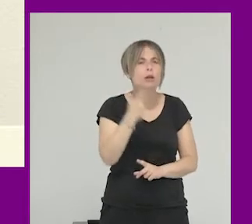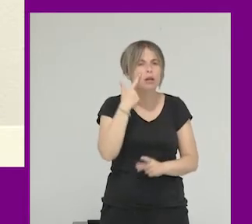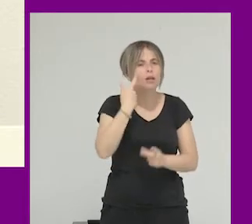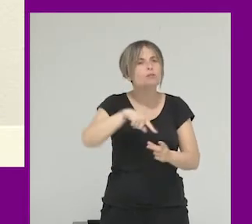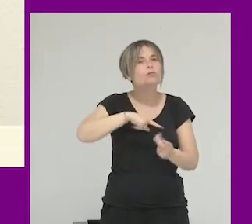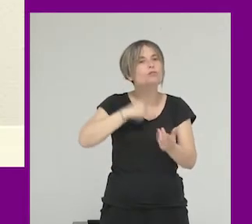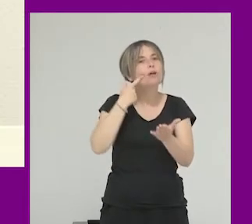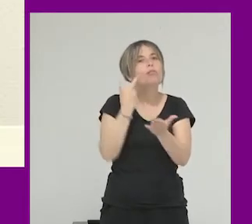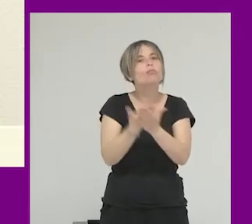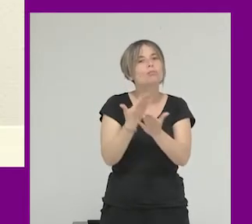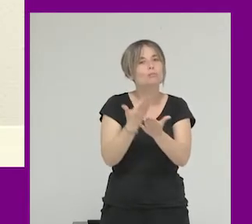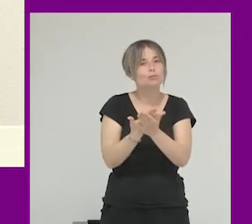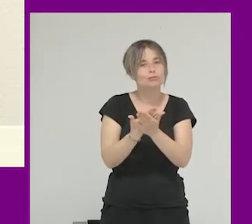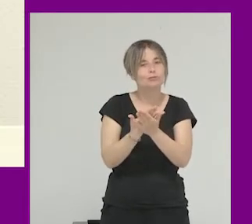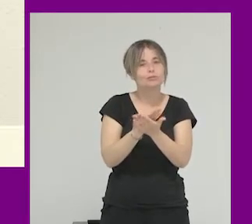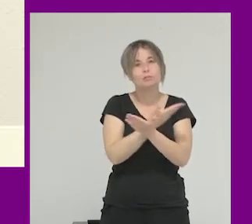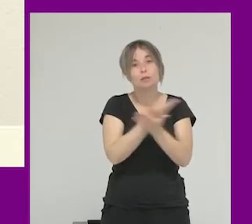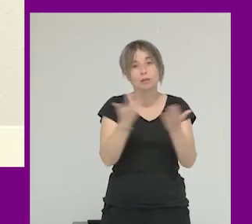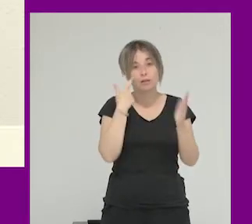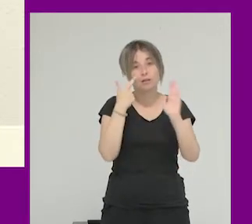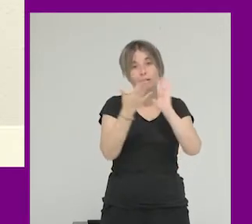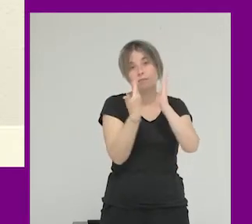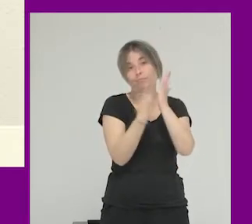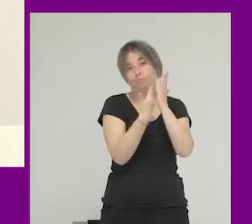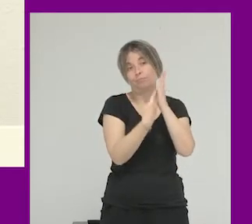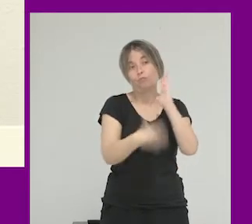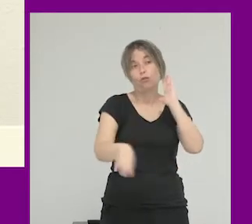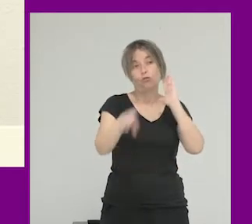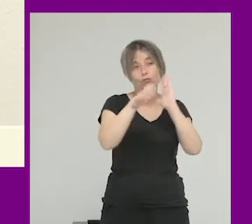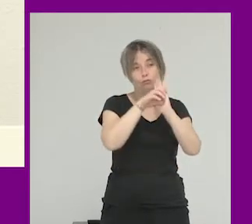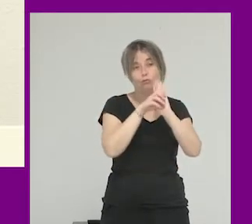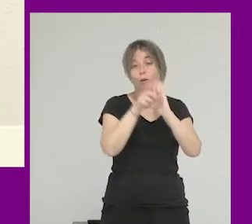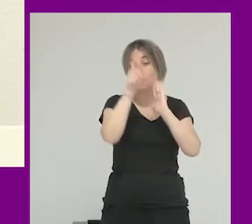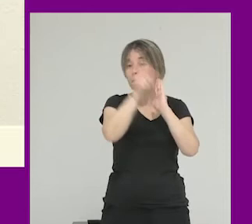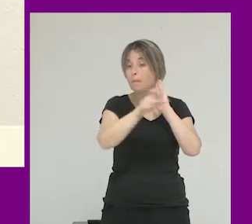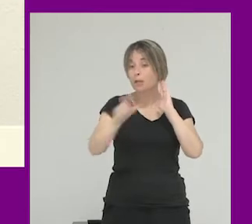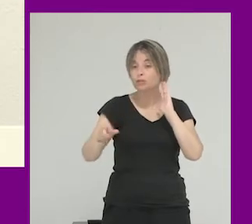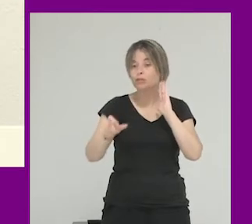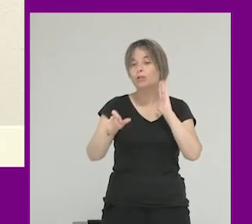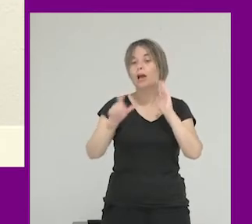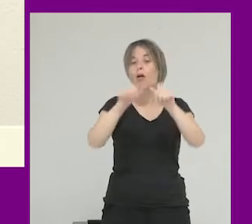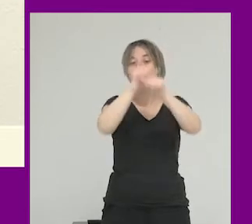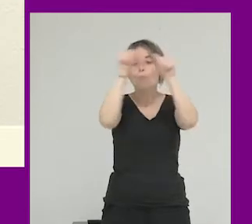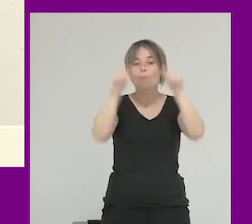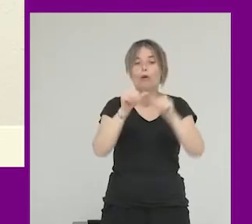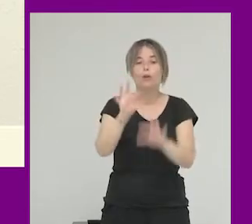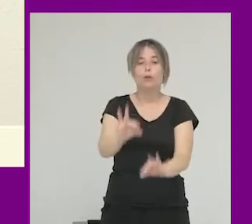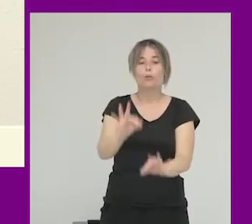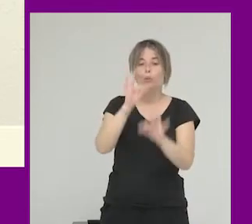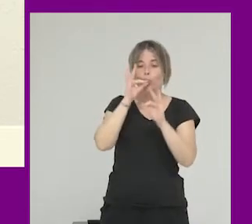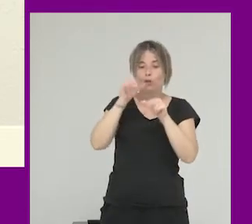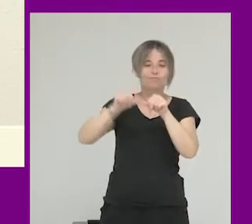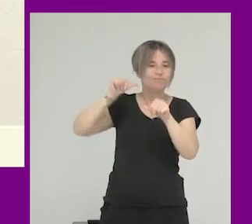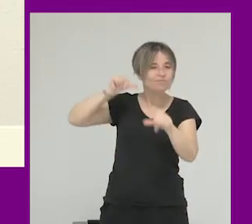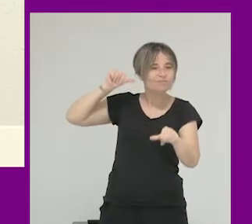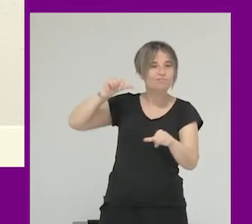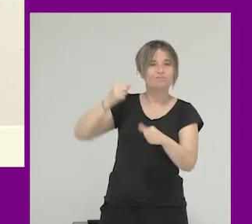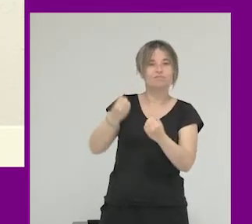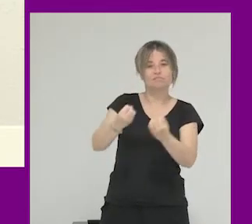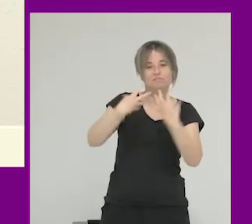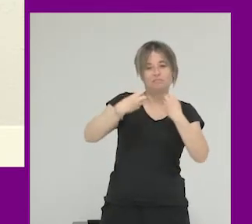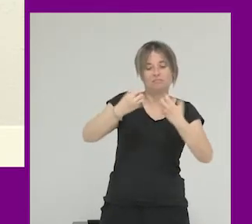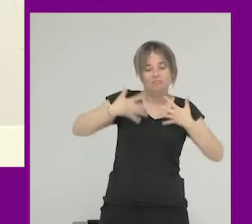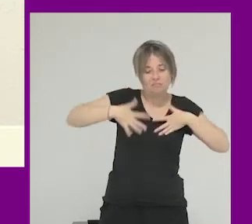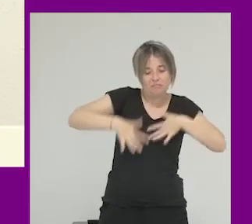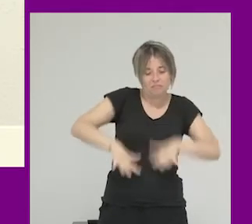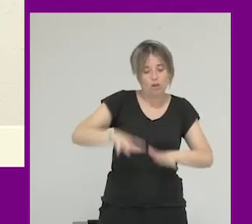que las constituciones, el sujeto que tiene, el modelo que tienen detrás de esa norma,